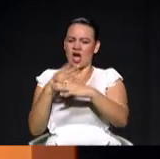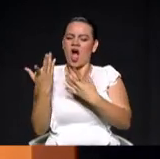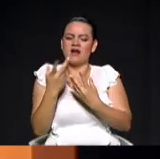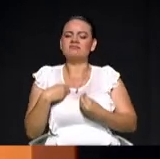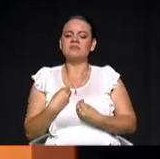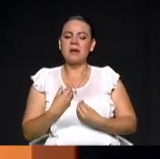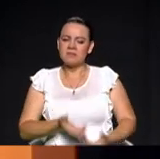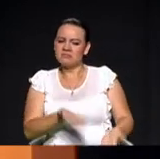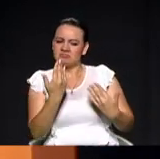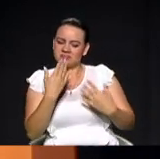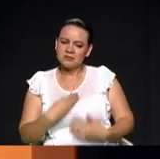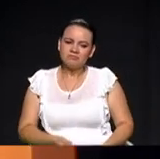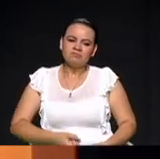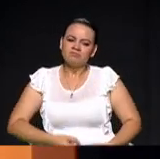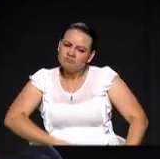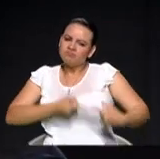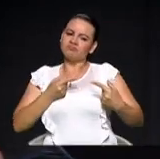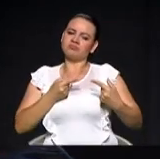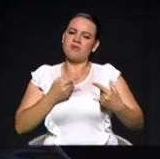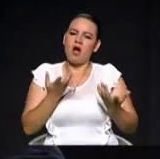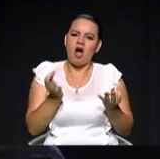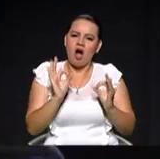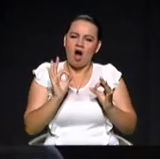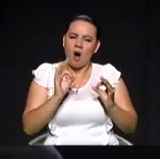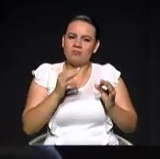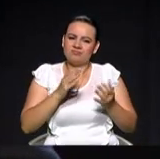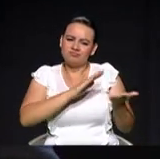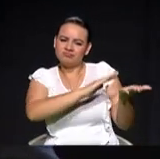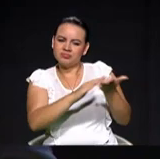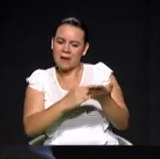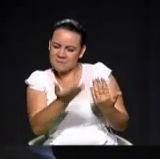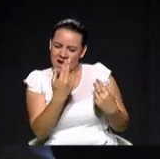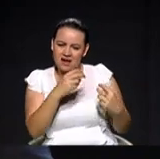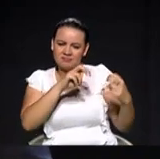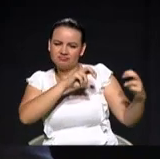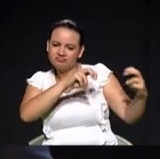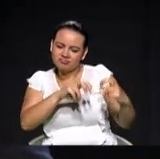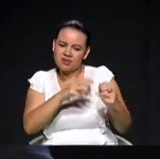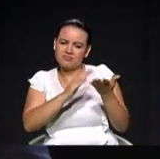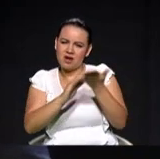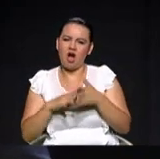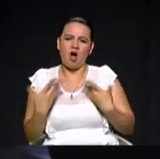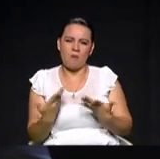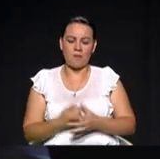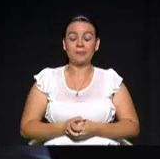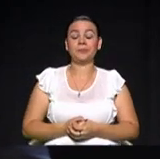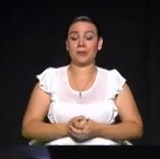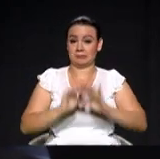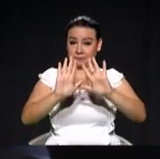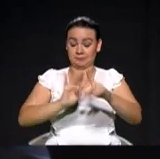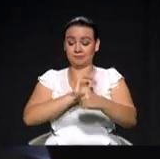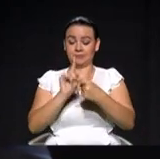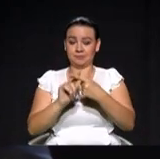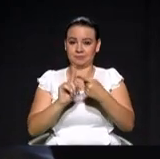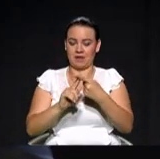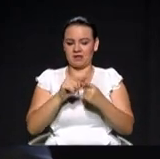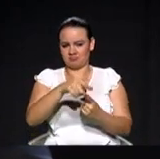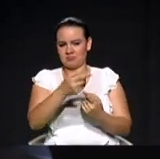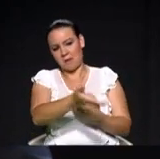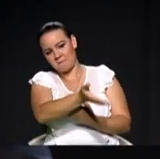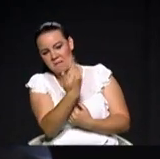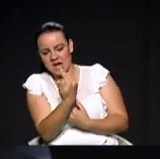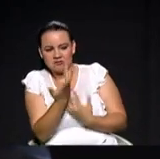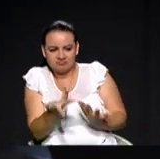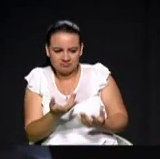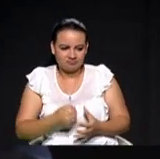que sus integrantes abandonen la ilegalidad creo que hay que utilizar una política ambivalente por una parte hay que ofrecerles a ellos espacios para lo